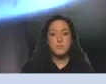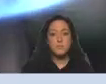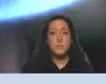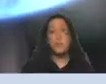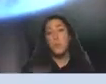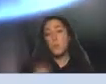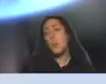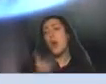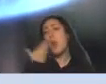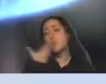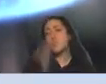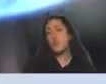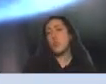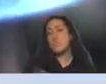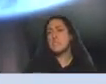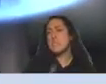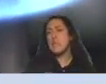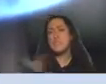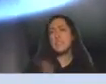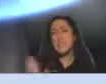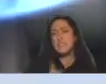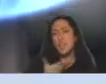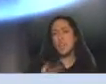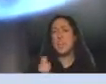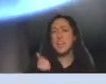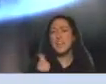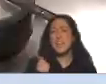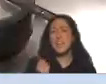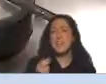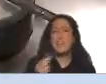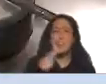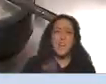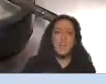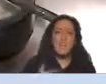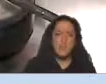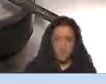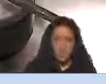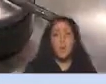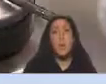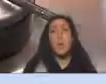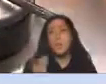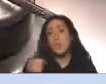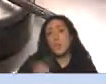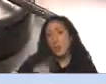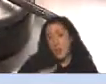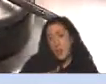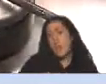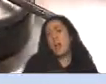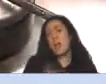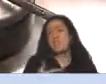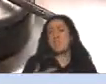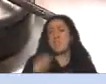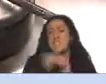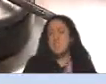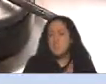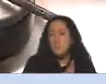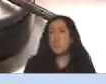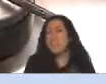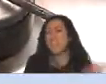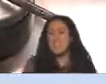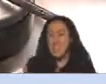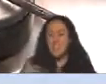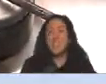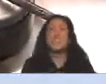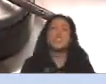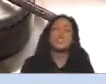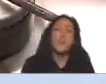Tenemos que hablar de la segmentación de tarifas porque el Gobierno Nacional extendió a partir de hoy la inscripción para acceder a los subsidios de luz